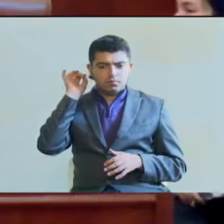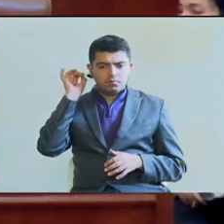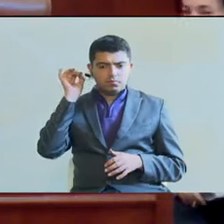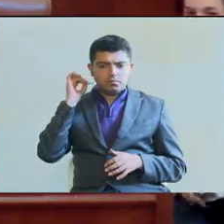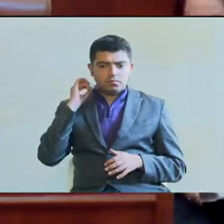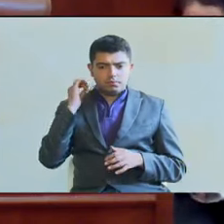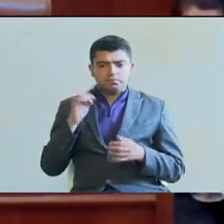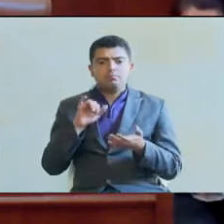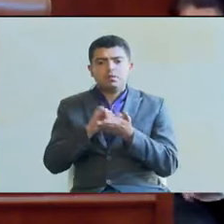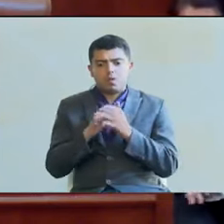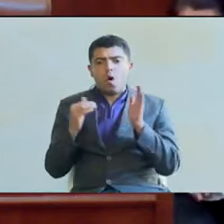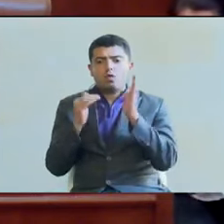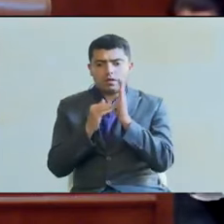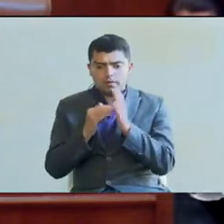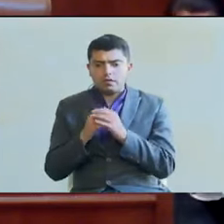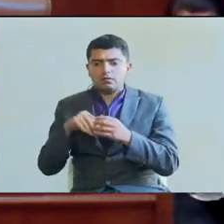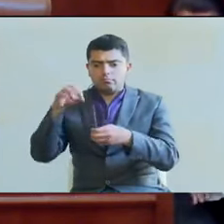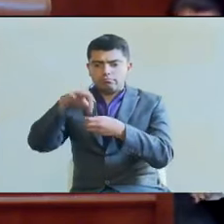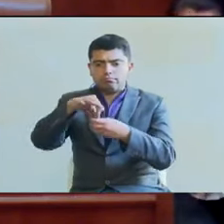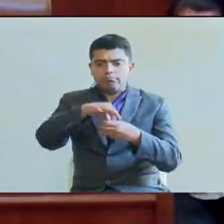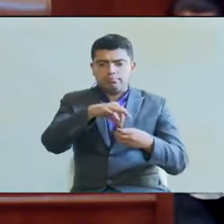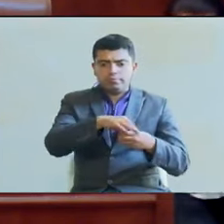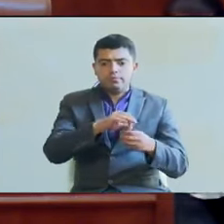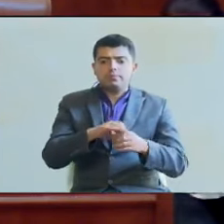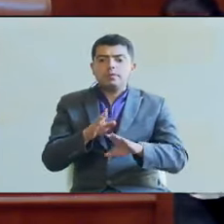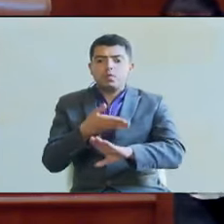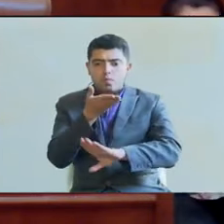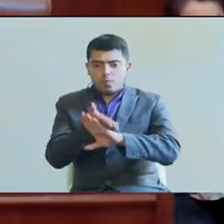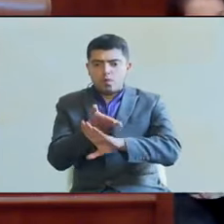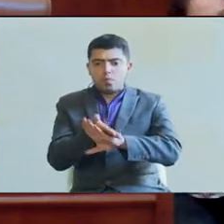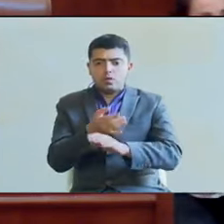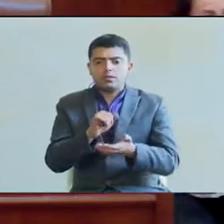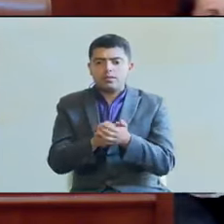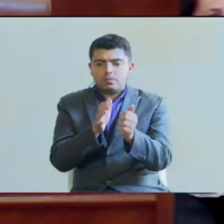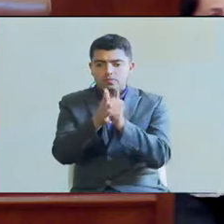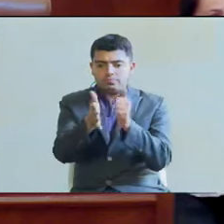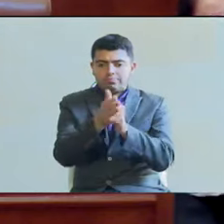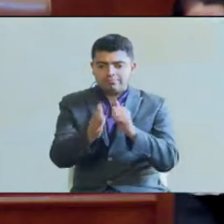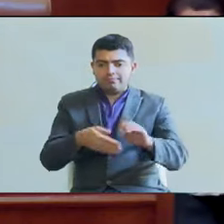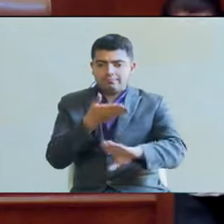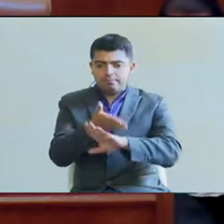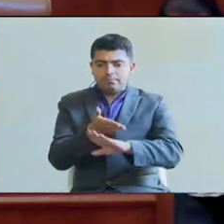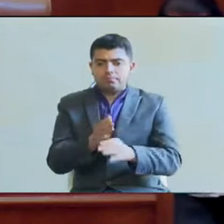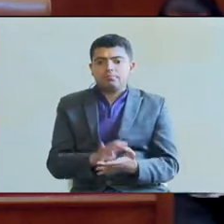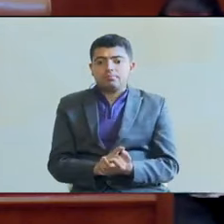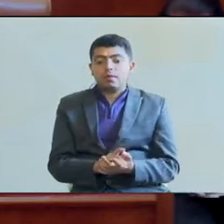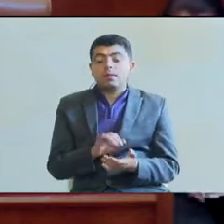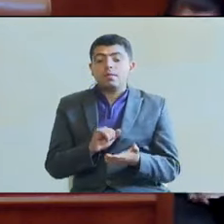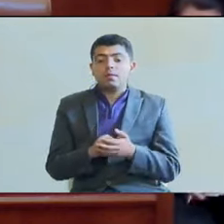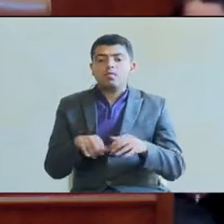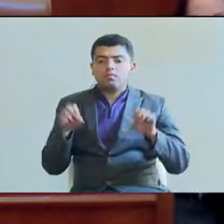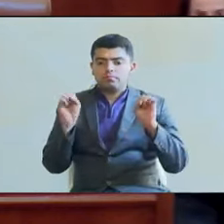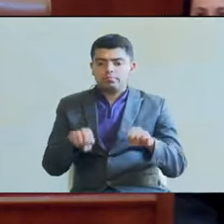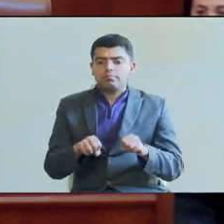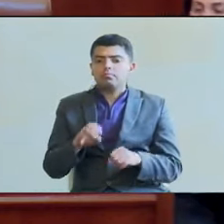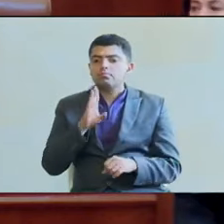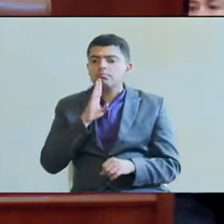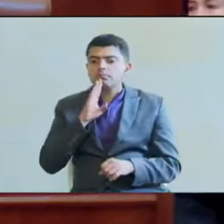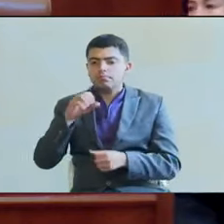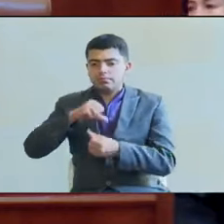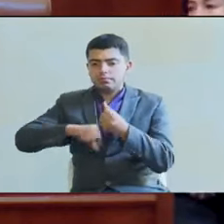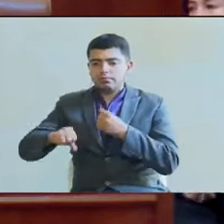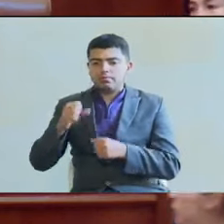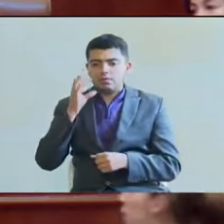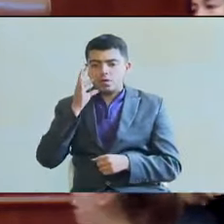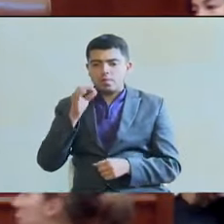votar nuevamente en la proposición con que termina el informe de ponencia aprueba tiene la palabra el doctor Juan